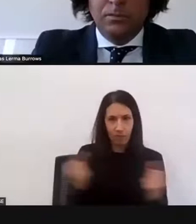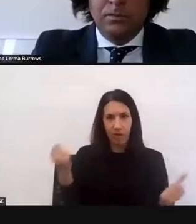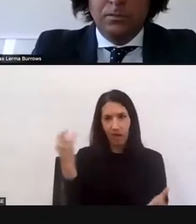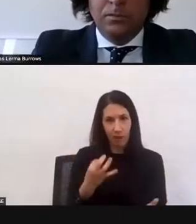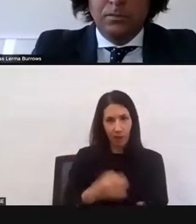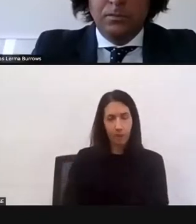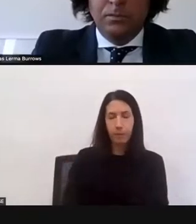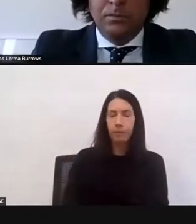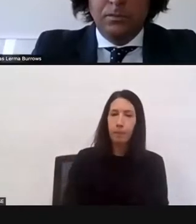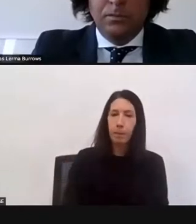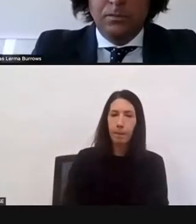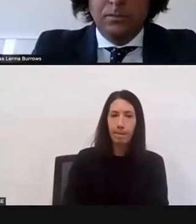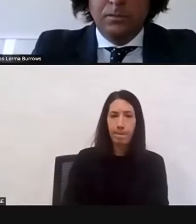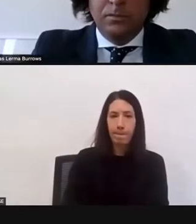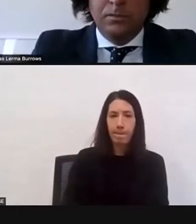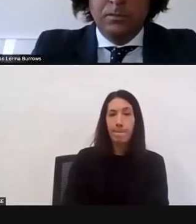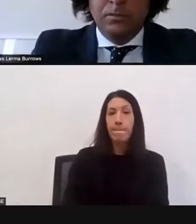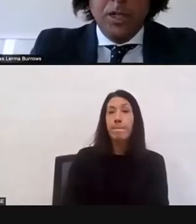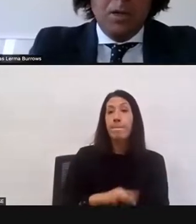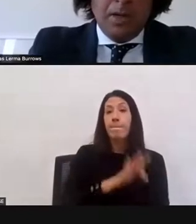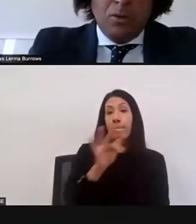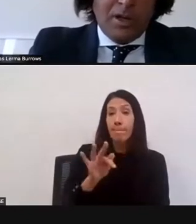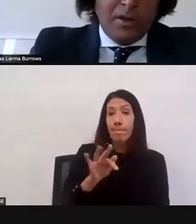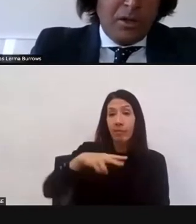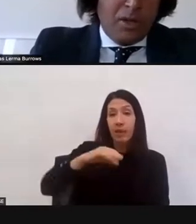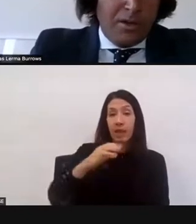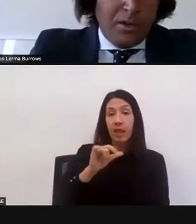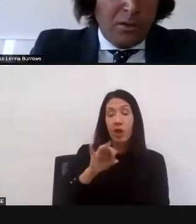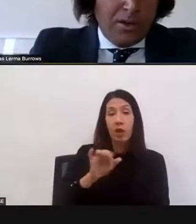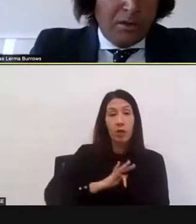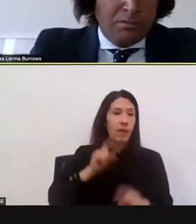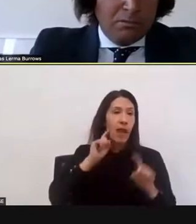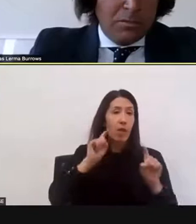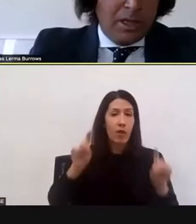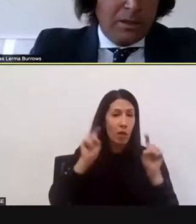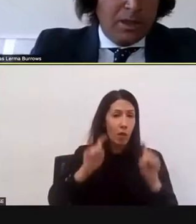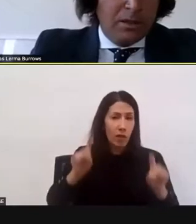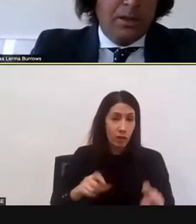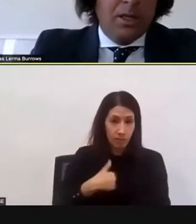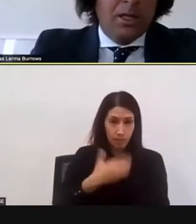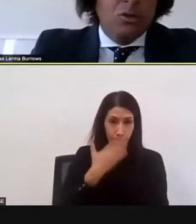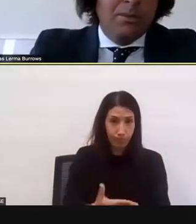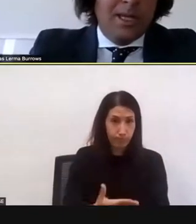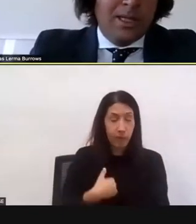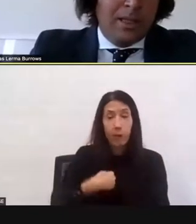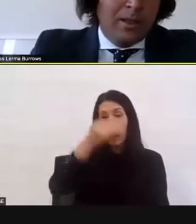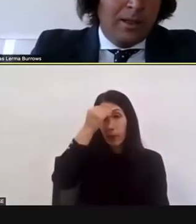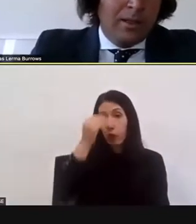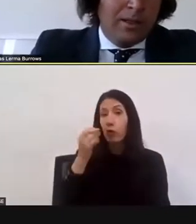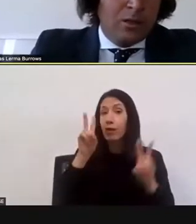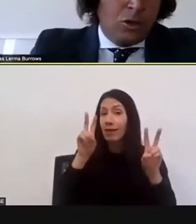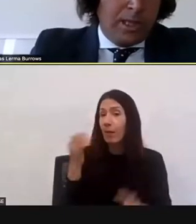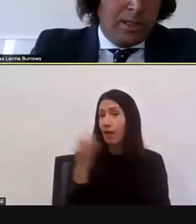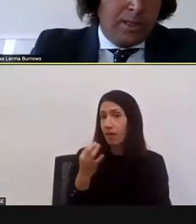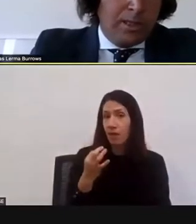producirse. Nicolás. Educación, educación y educación, sinceramente. Creo que es un tema que hay que tratar desde